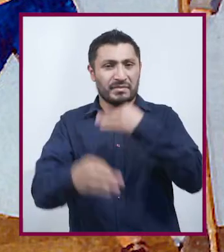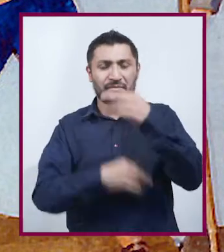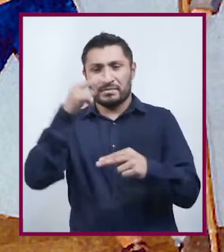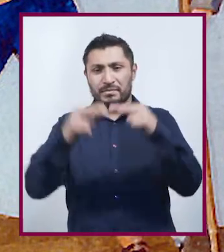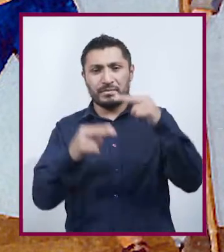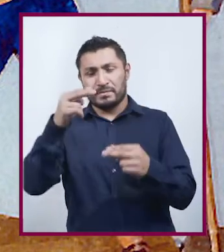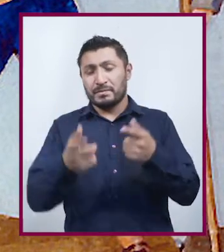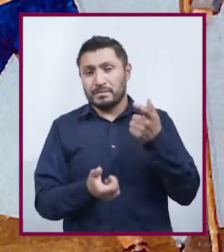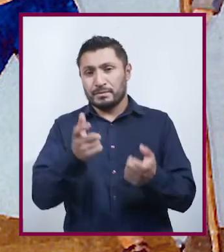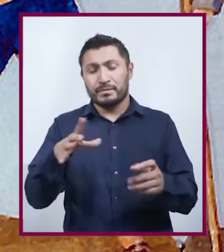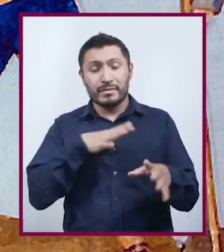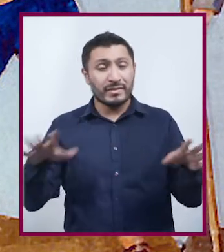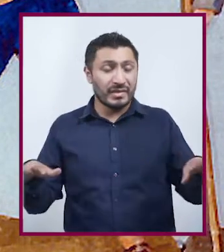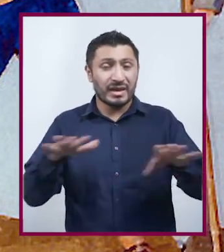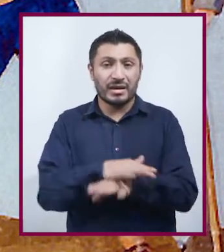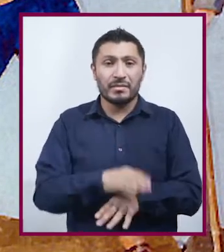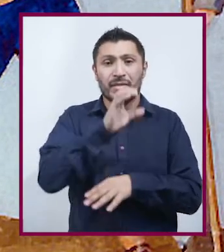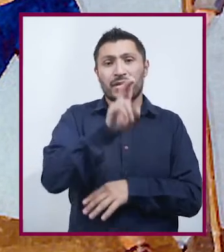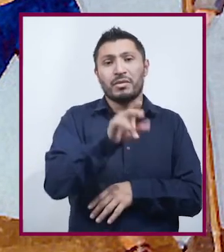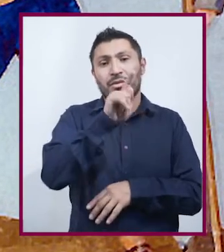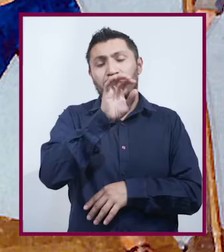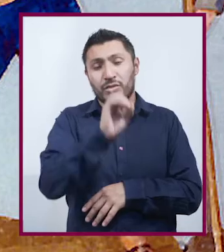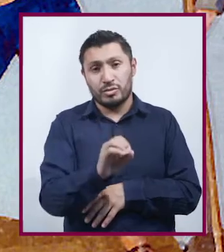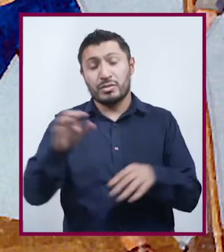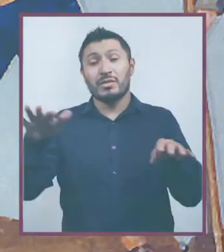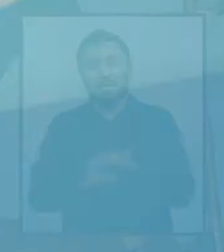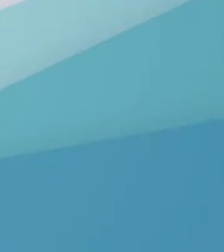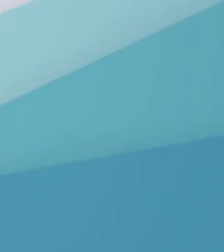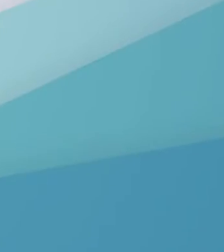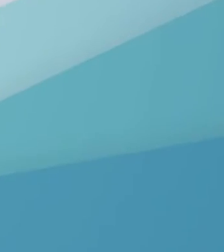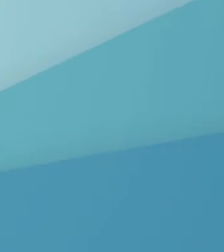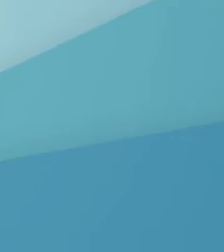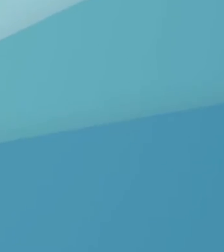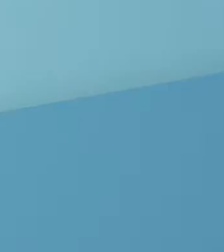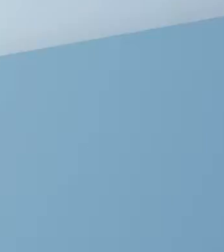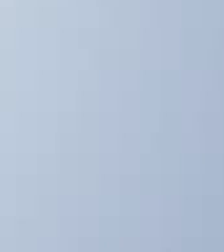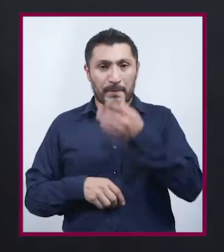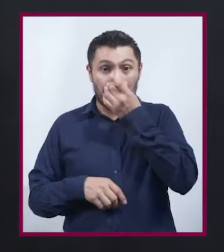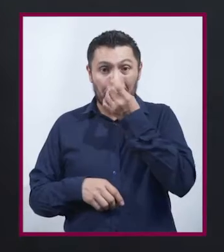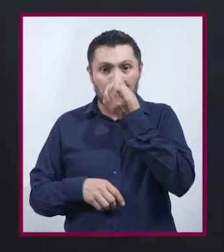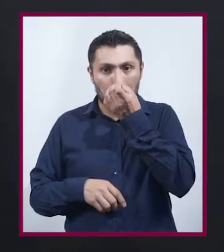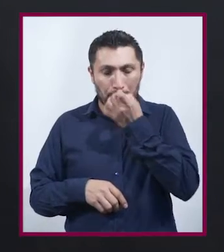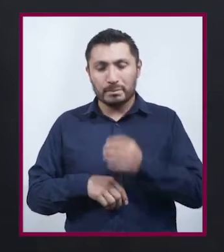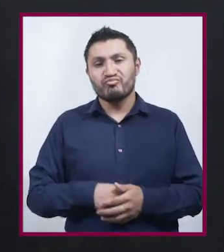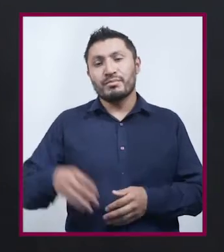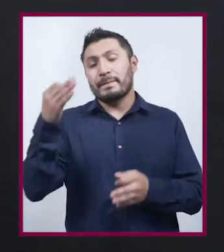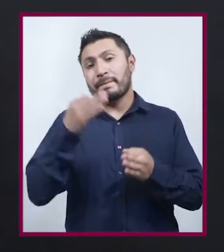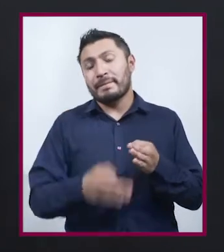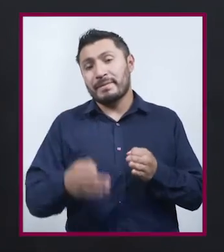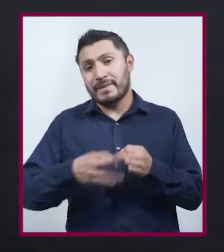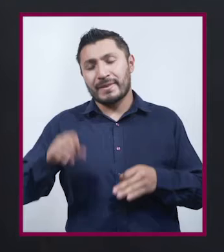clases altas cambiaran el culotte por el revolucionario pantalón. Para finales del siglo